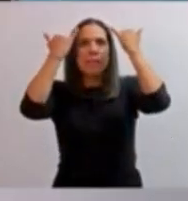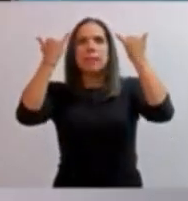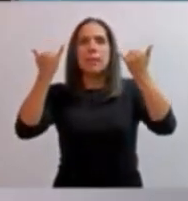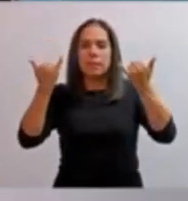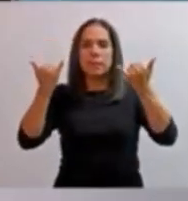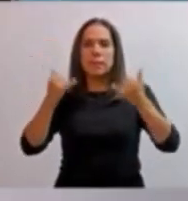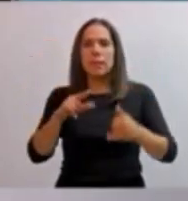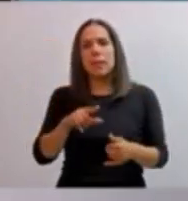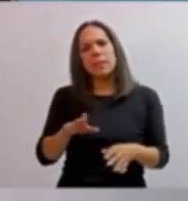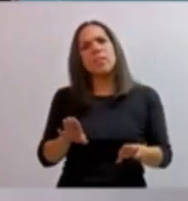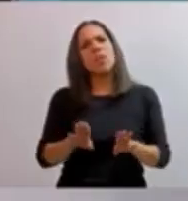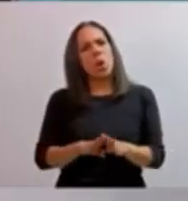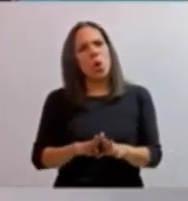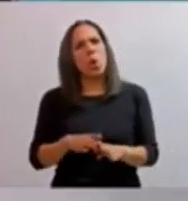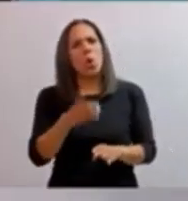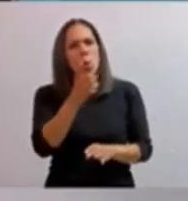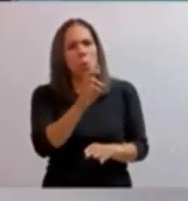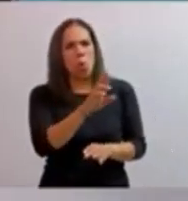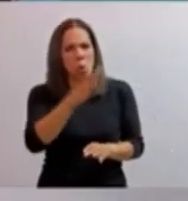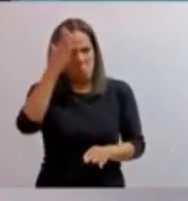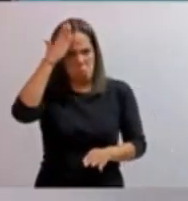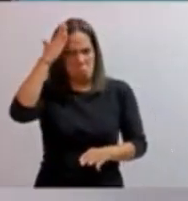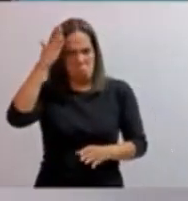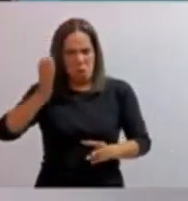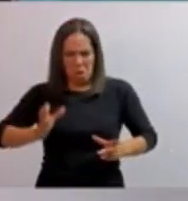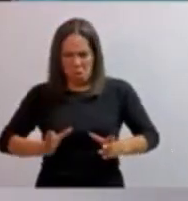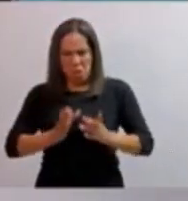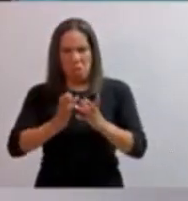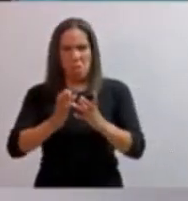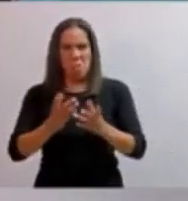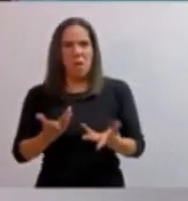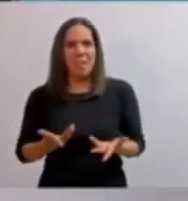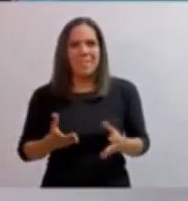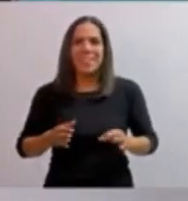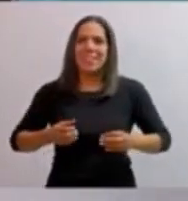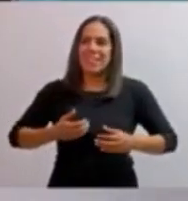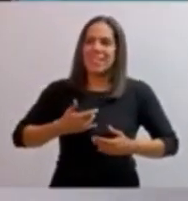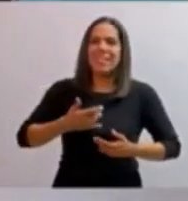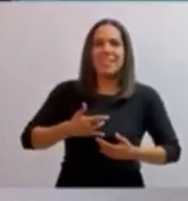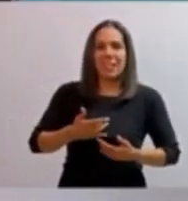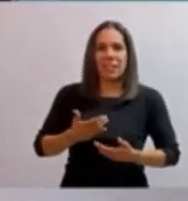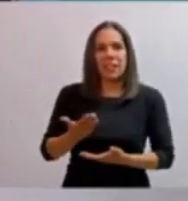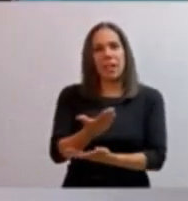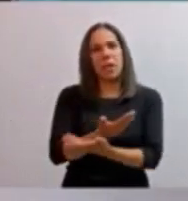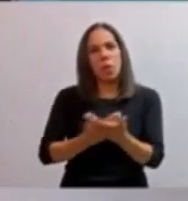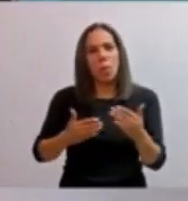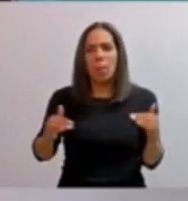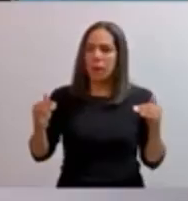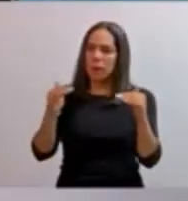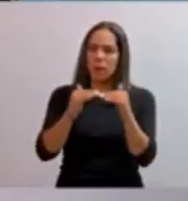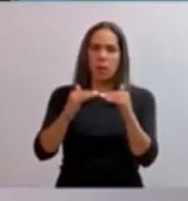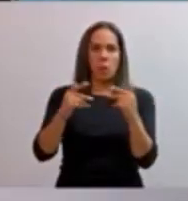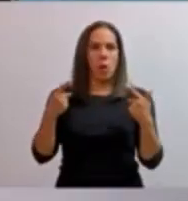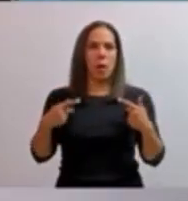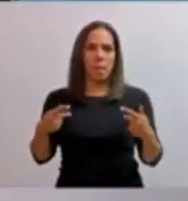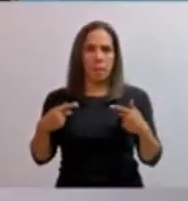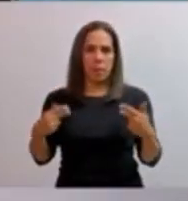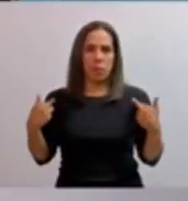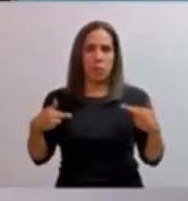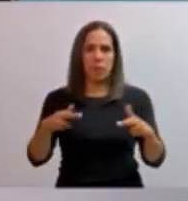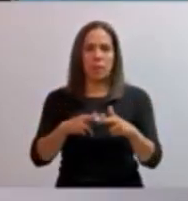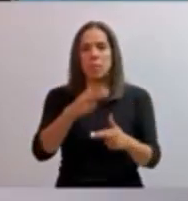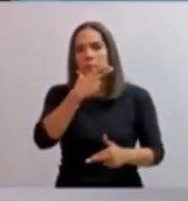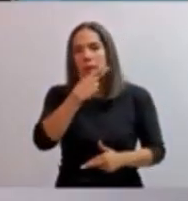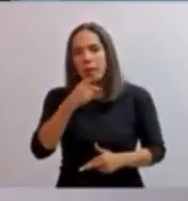esas habilidades de liderazgo. El compartir con sus iguales les permite aprender las formas en que ellos